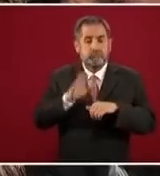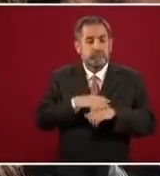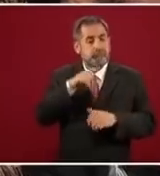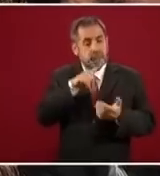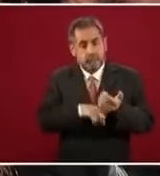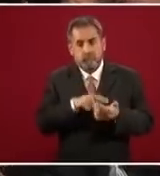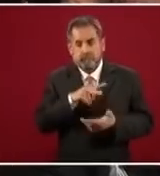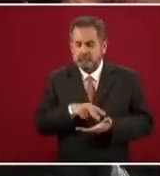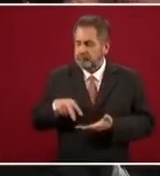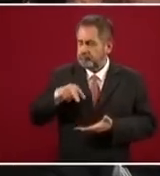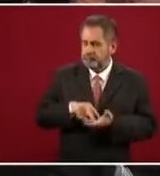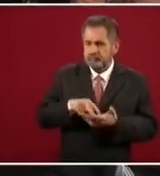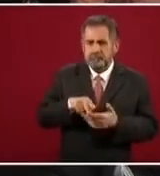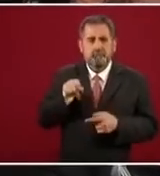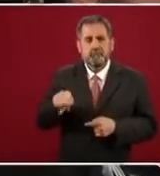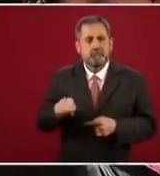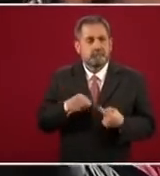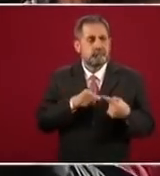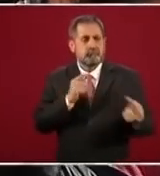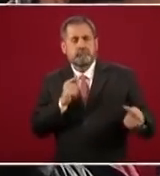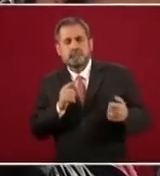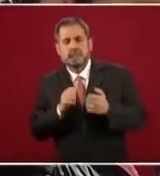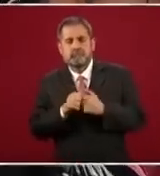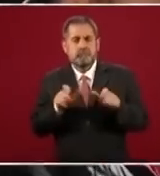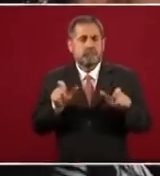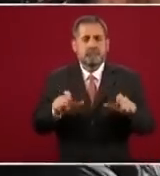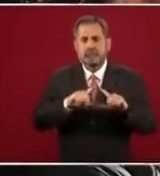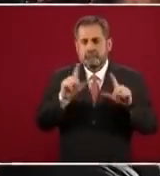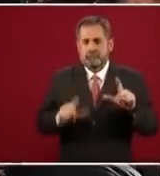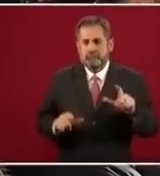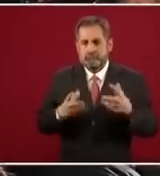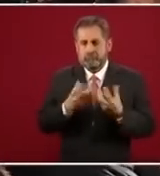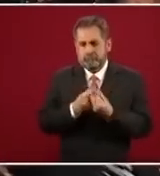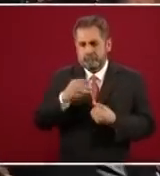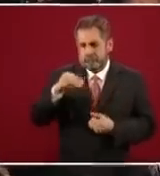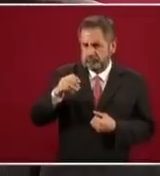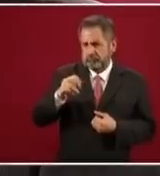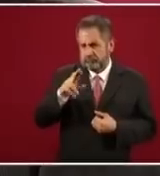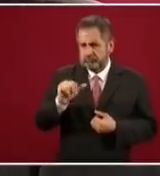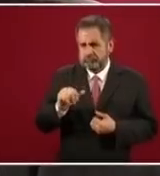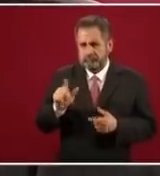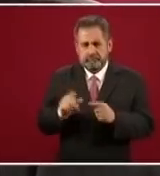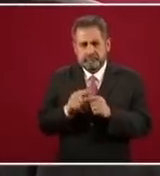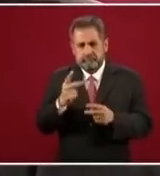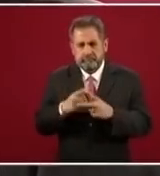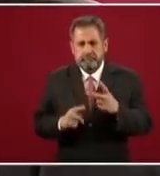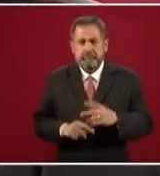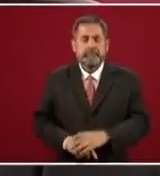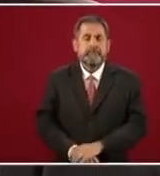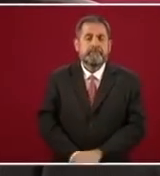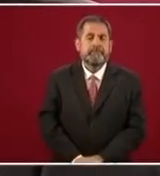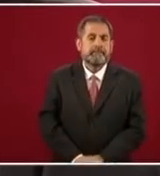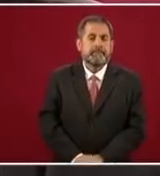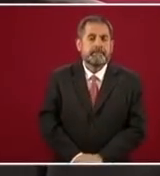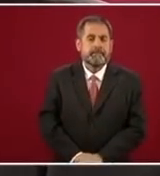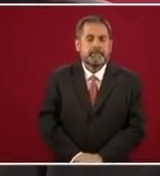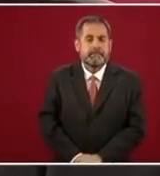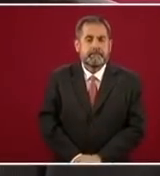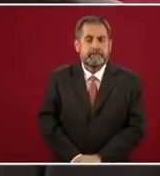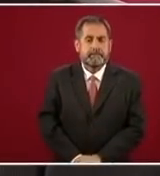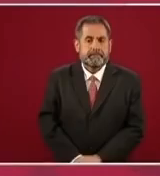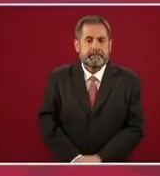una postura pues contraria a generalmente quienes están dentro de Morena. Esas dos, por favor, gracias. Bueno,